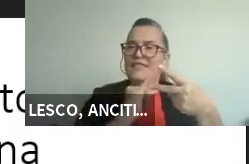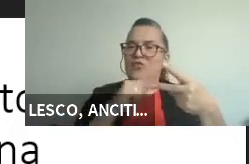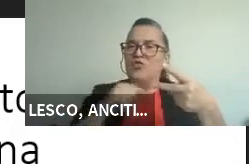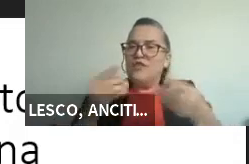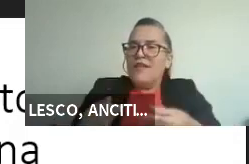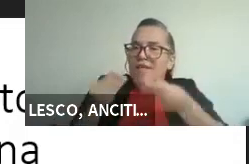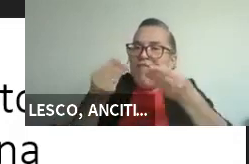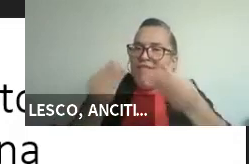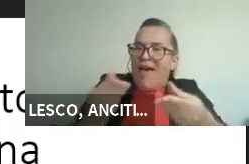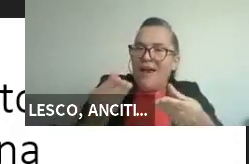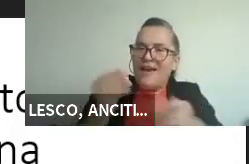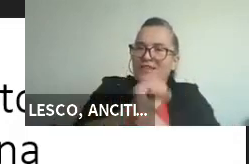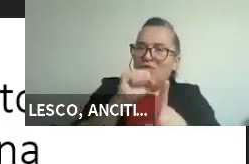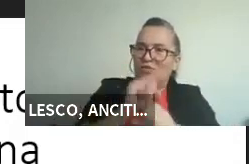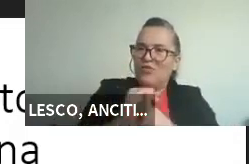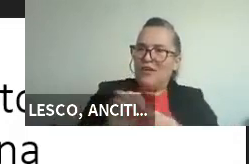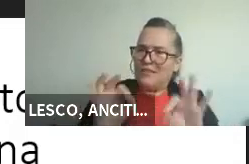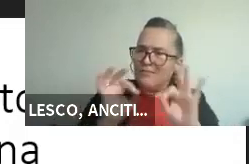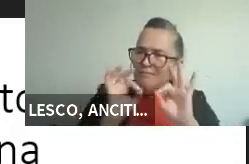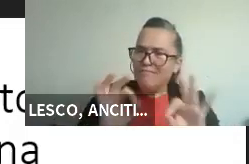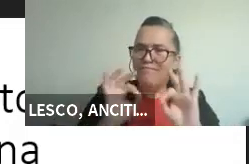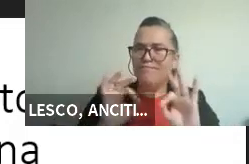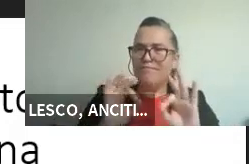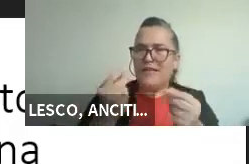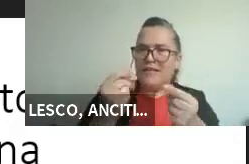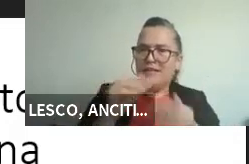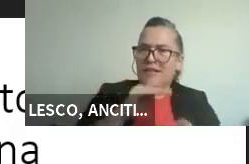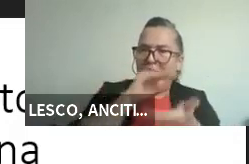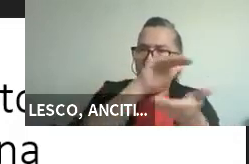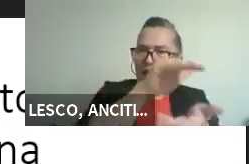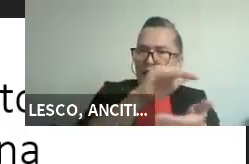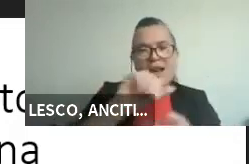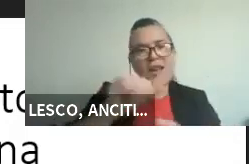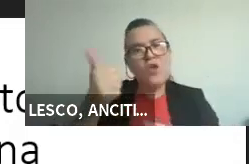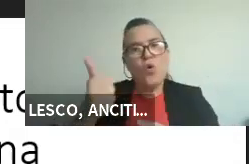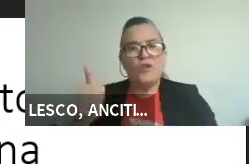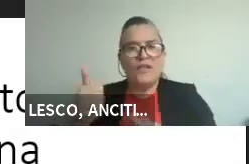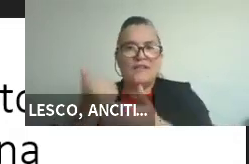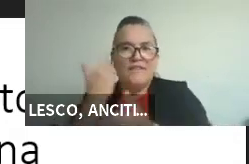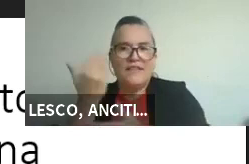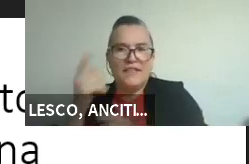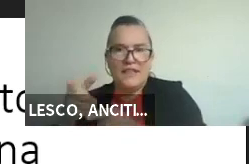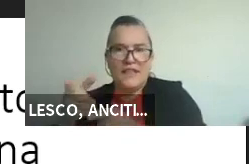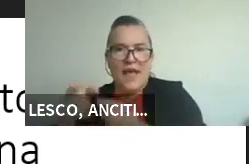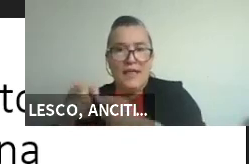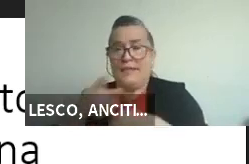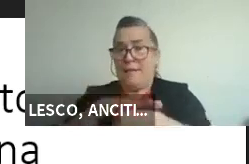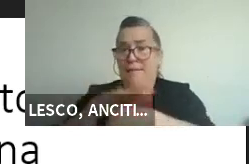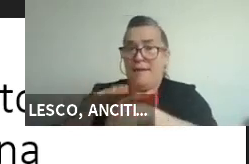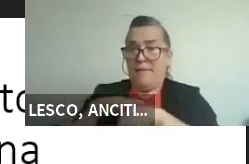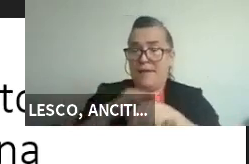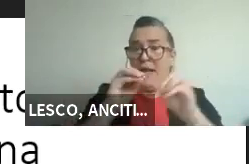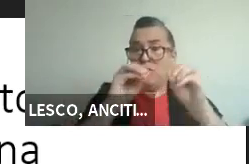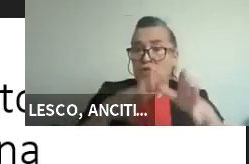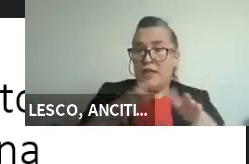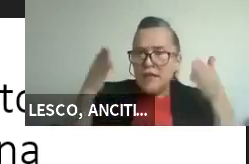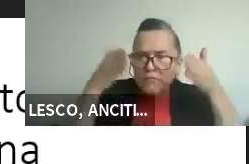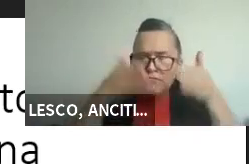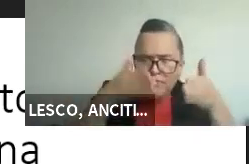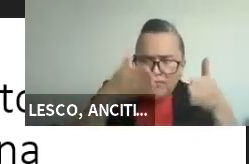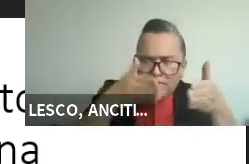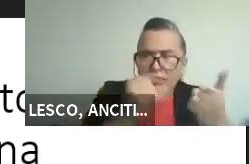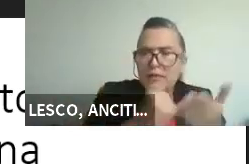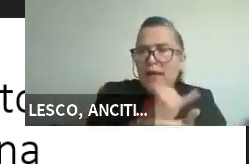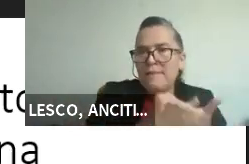básicas de tipo salarial y de otra índole facilidades de diverso tipo que permitan al personal docente dedicarse a la investigación